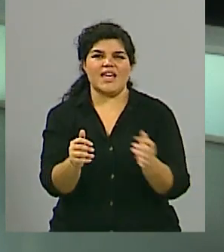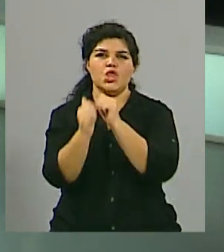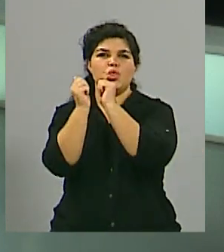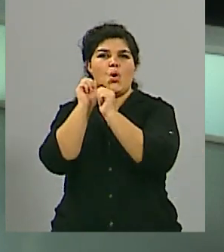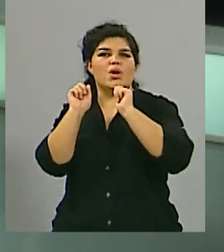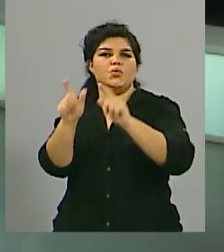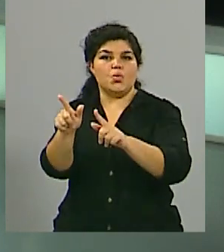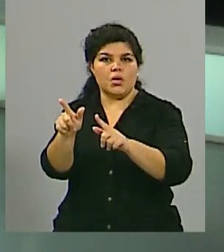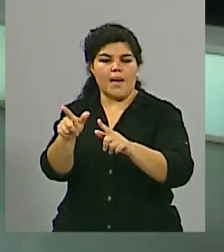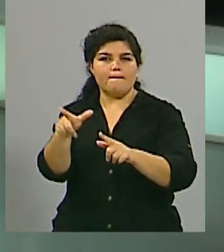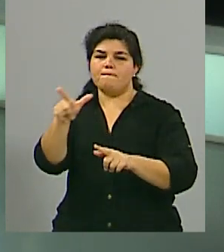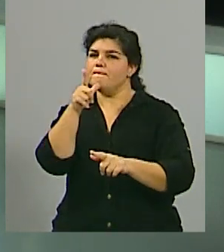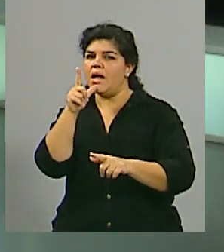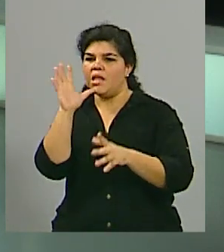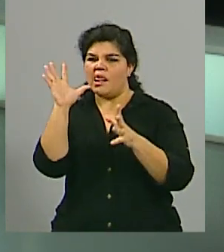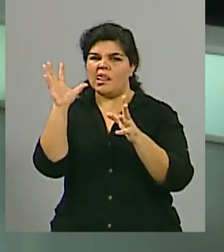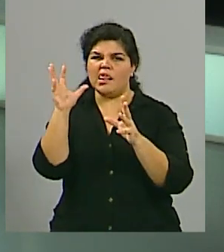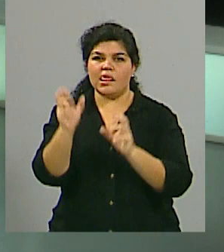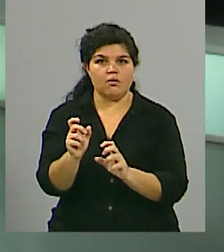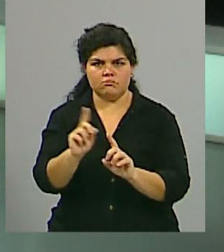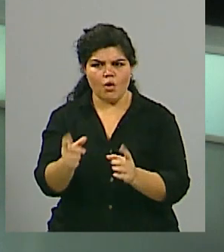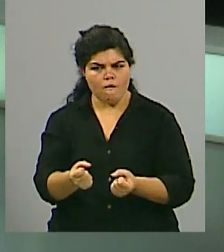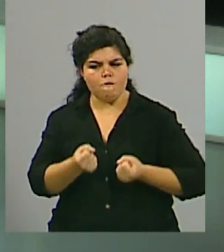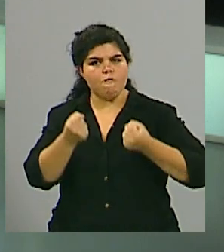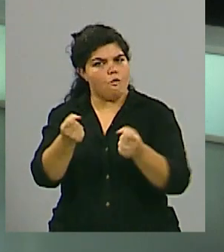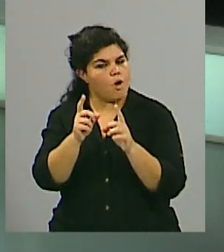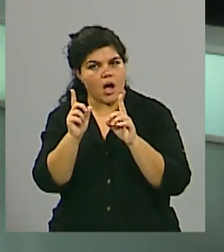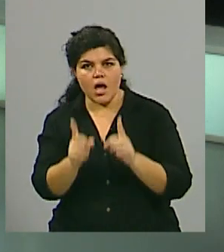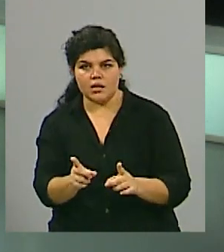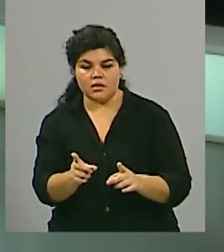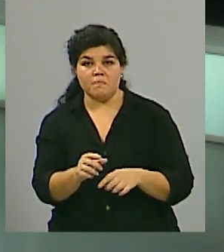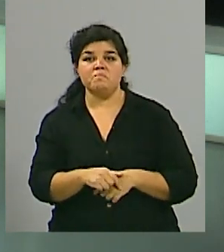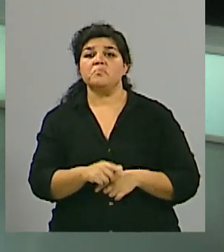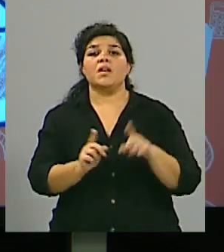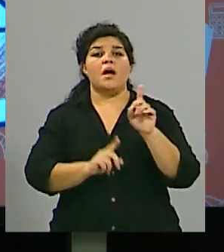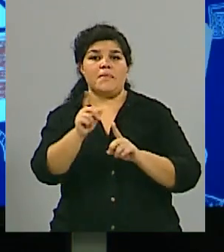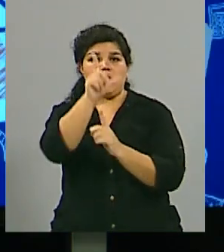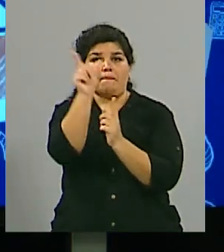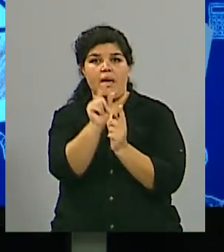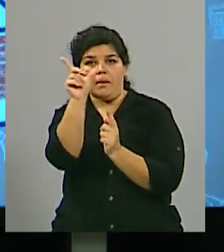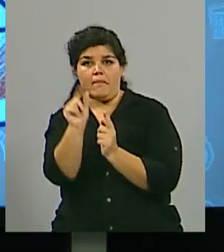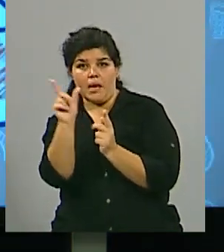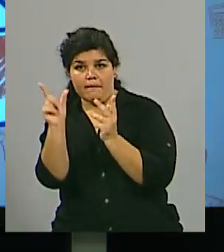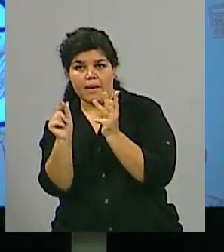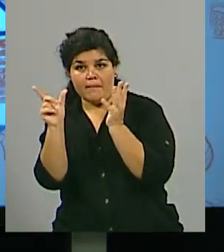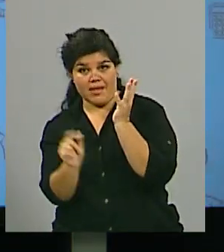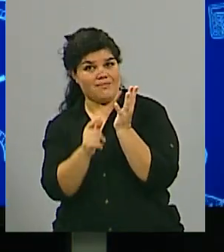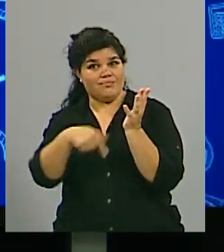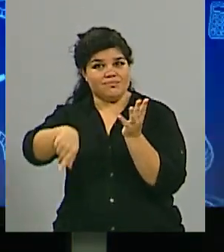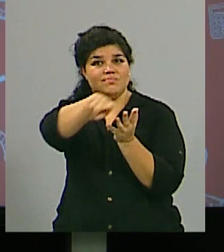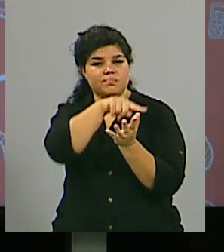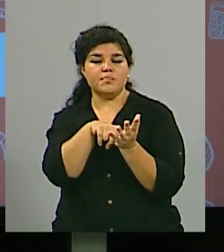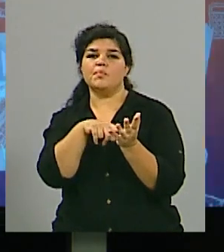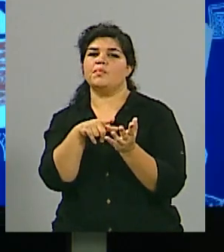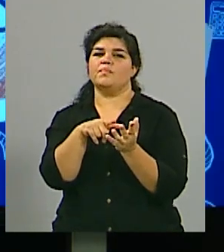liberales que llevaron adelante en los 90. Entonces son países que son categorizados como emergentes, algunos pueden discutirlo respecto